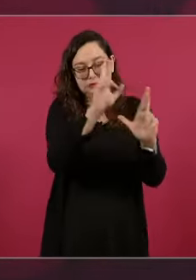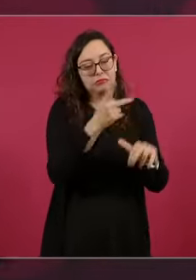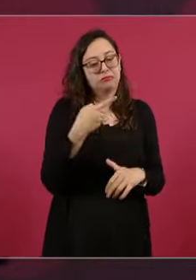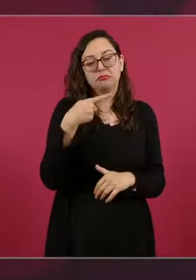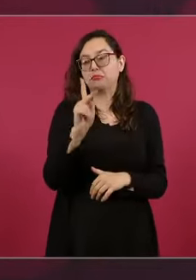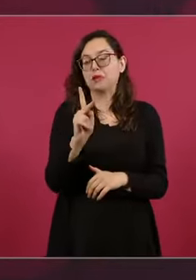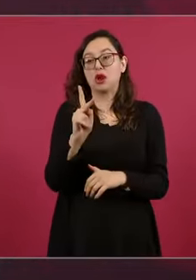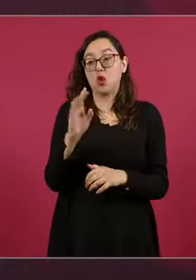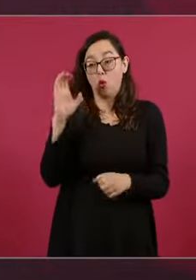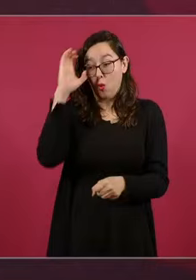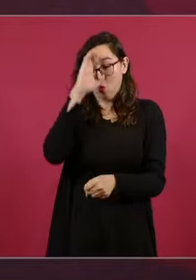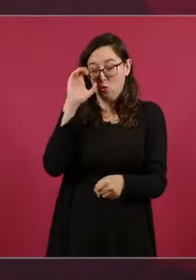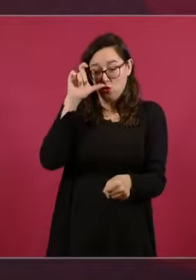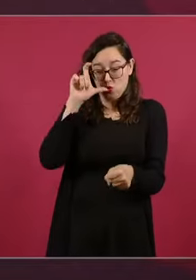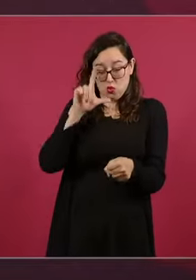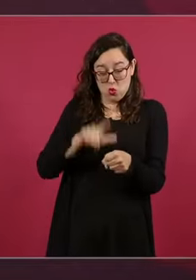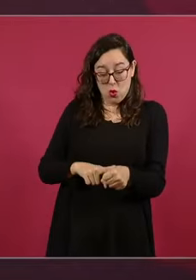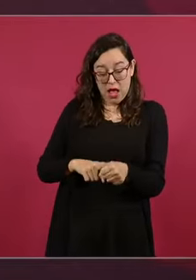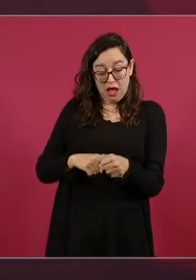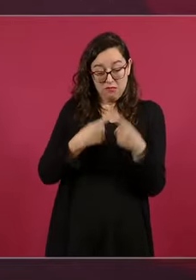una potencia